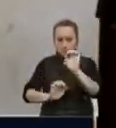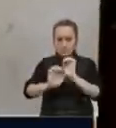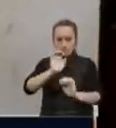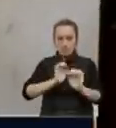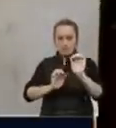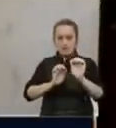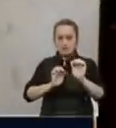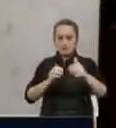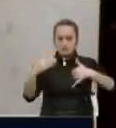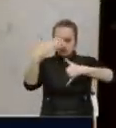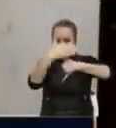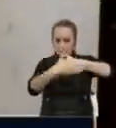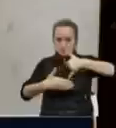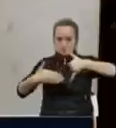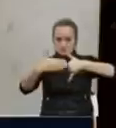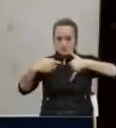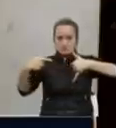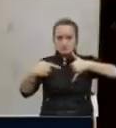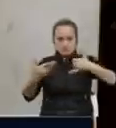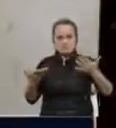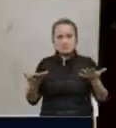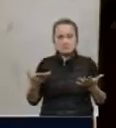del país?